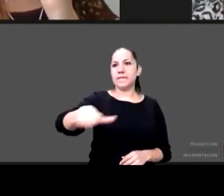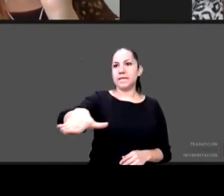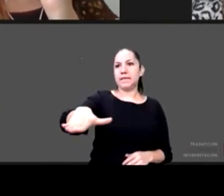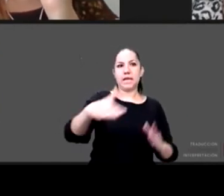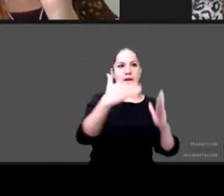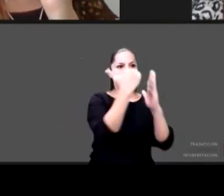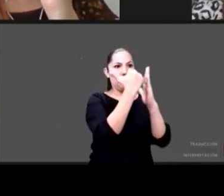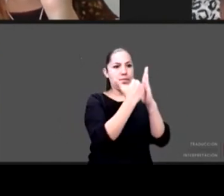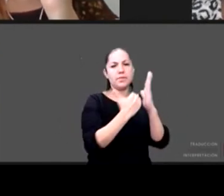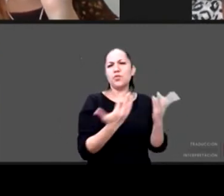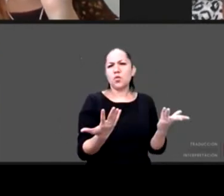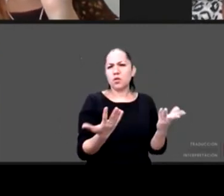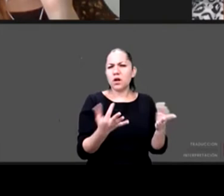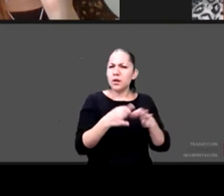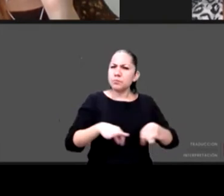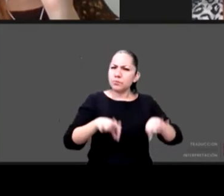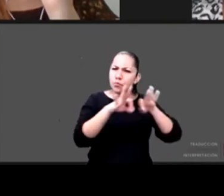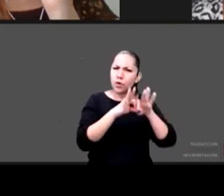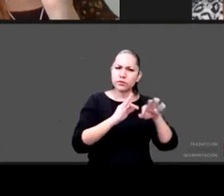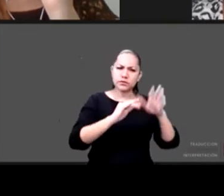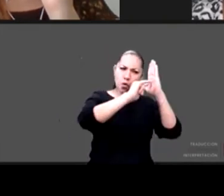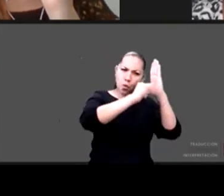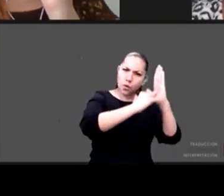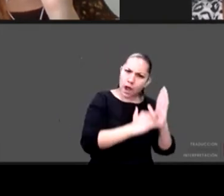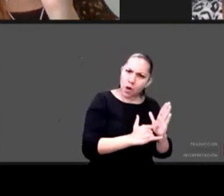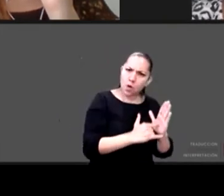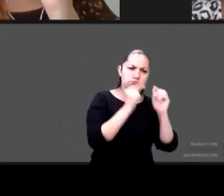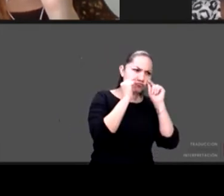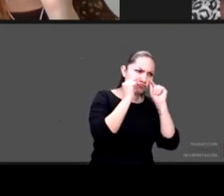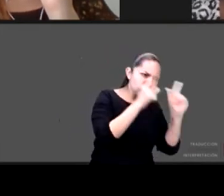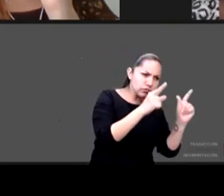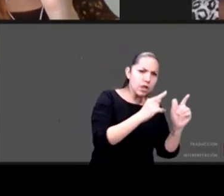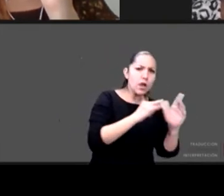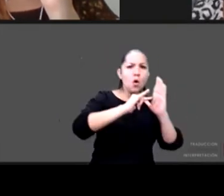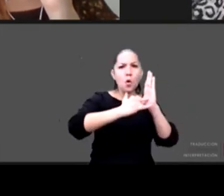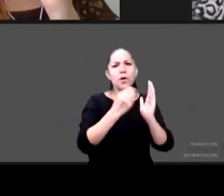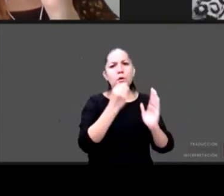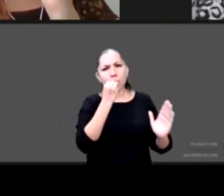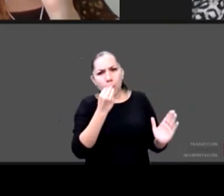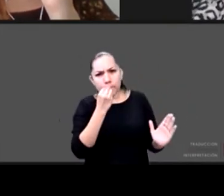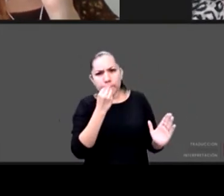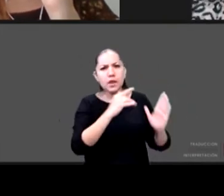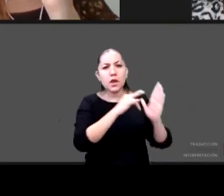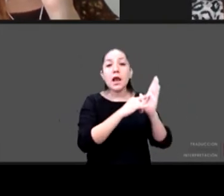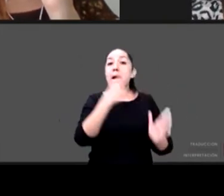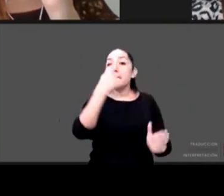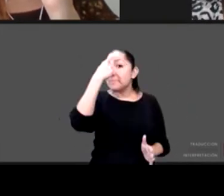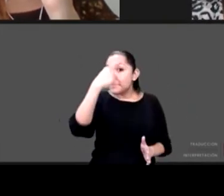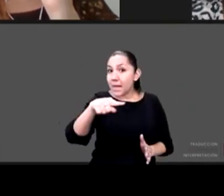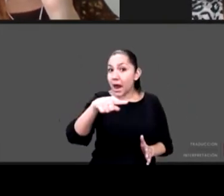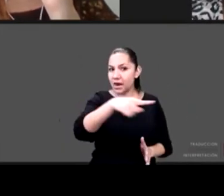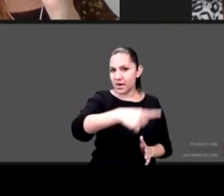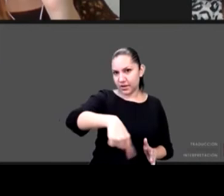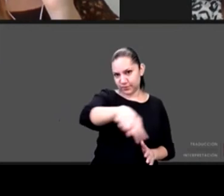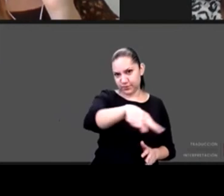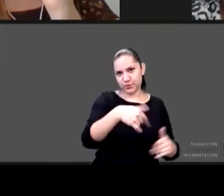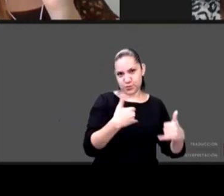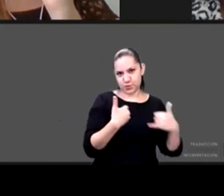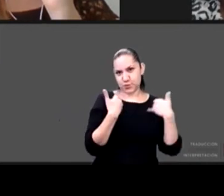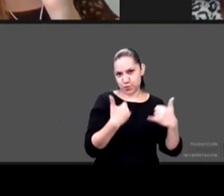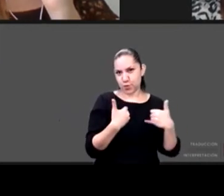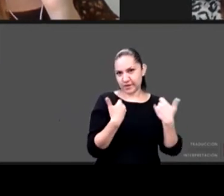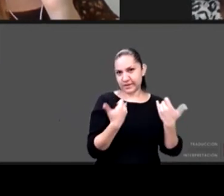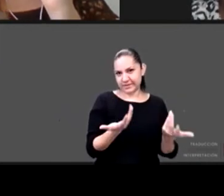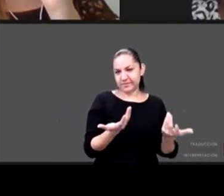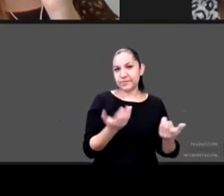para levantarnos, para dormirnos, para comer. Y esto lo digo a los jóvenes, no lo digo a los papás. Si te la pasas ahí en el sobrecito,